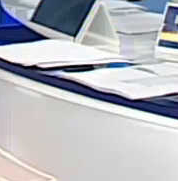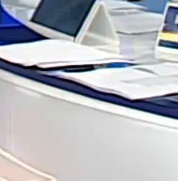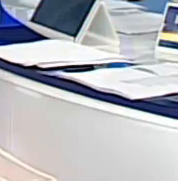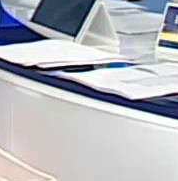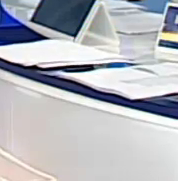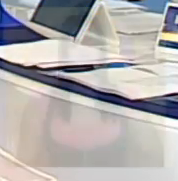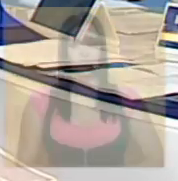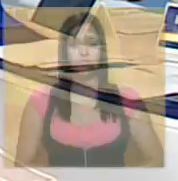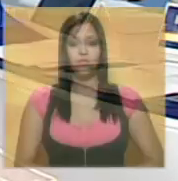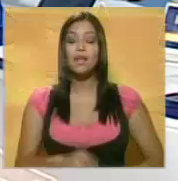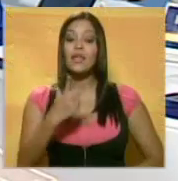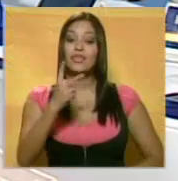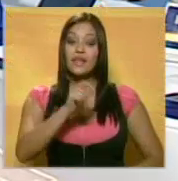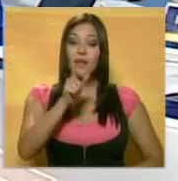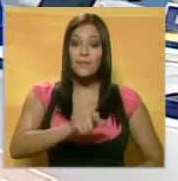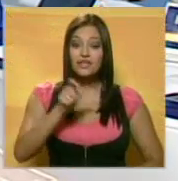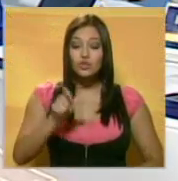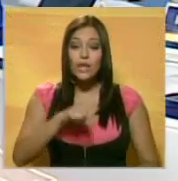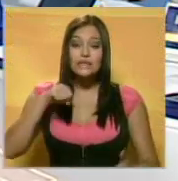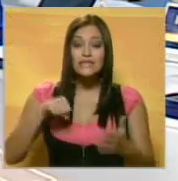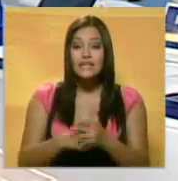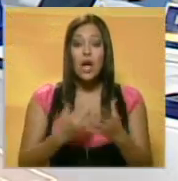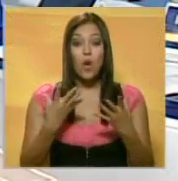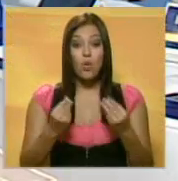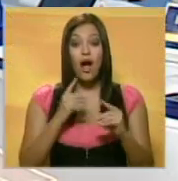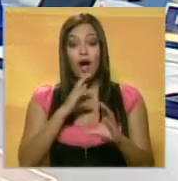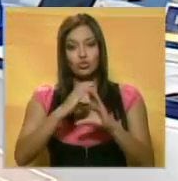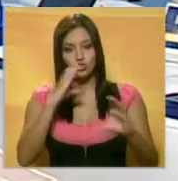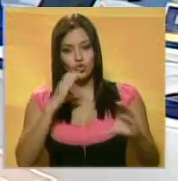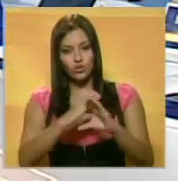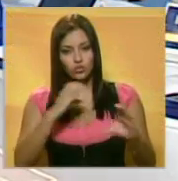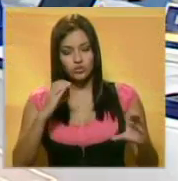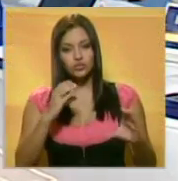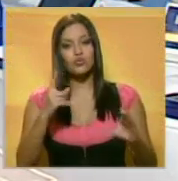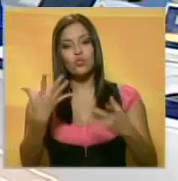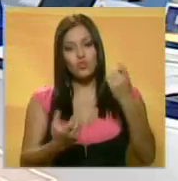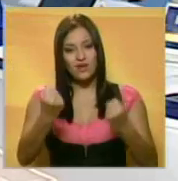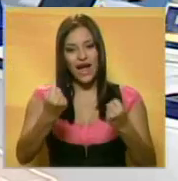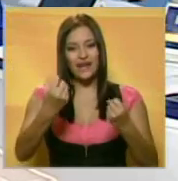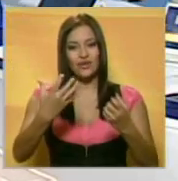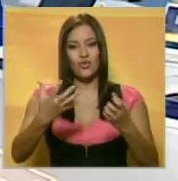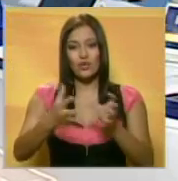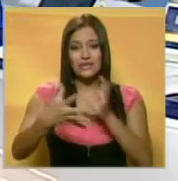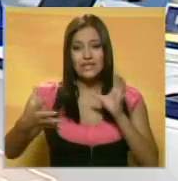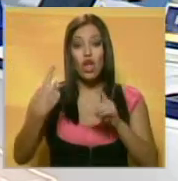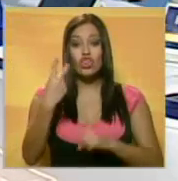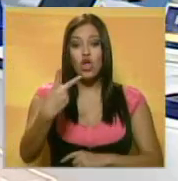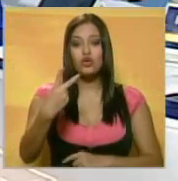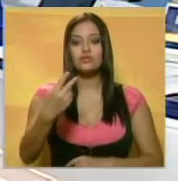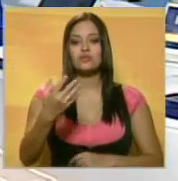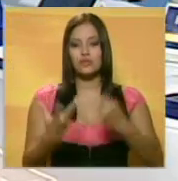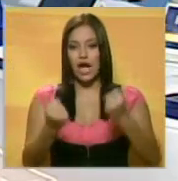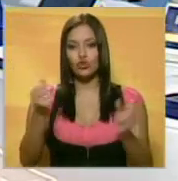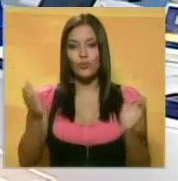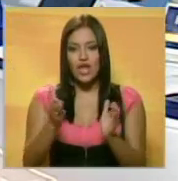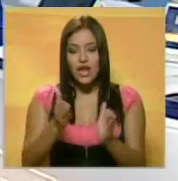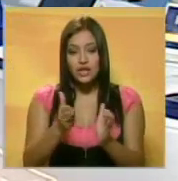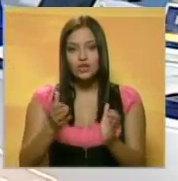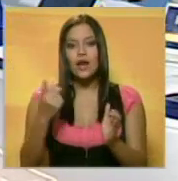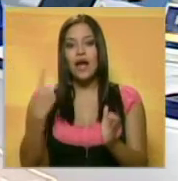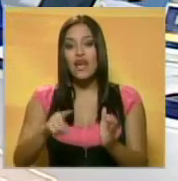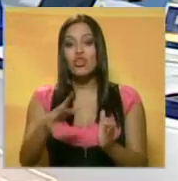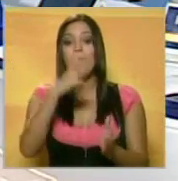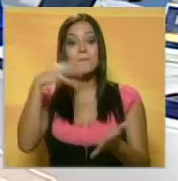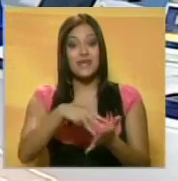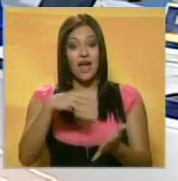amigos 30 heridos dejó una colisión múltiple entre un autobús de pasajeros un vehículo de carga y dos carros particulares en la carretera nacional troncal 2 del